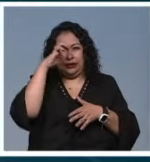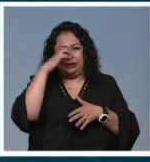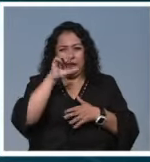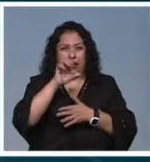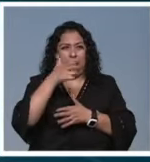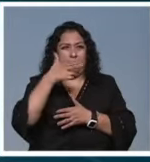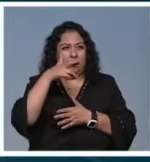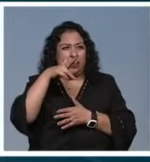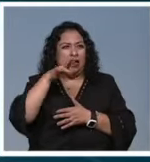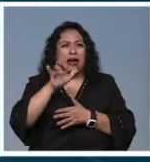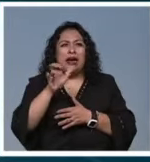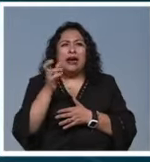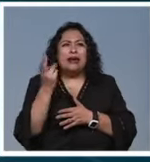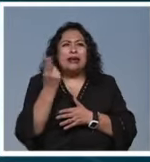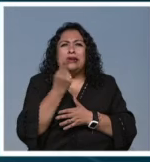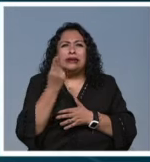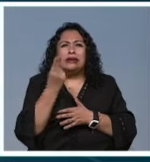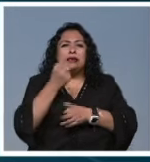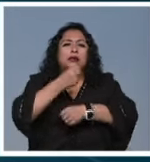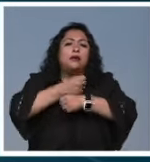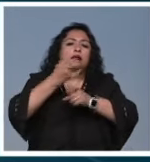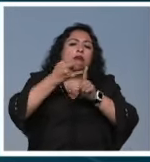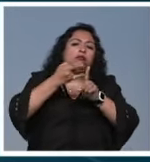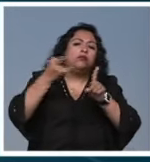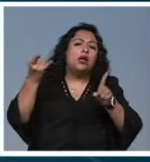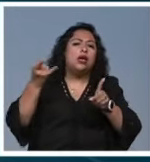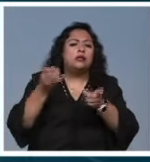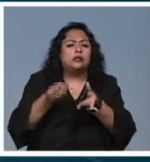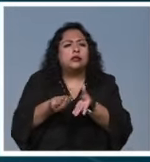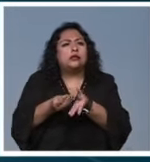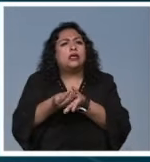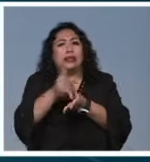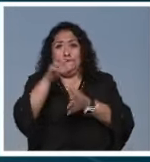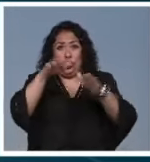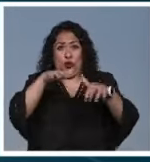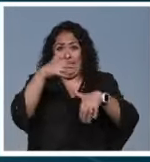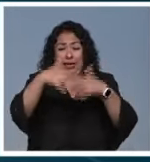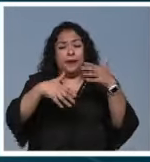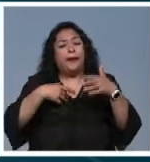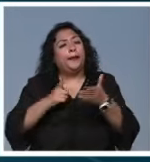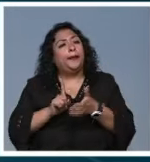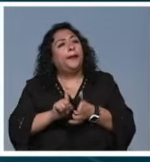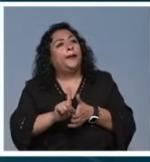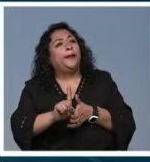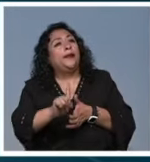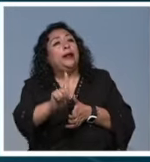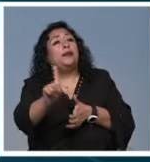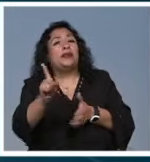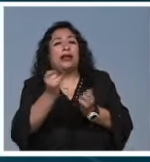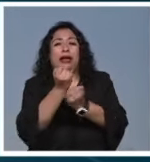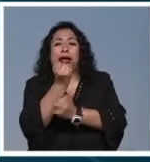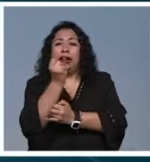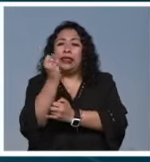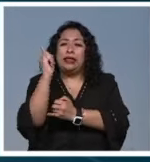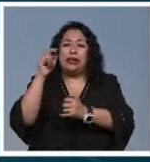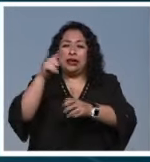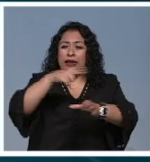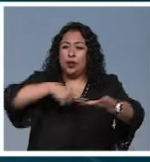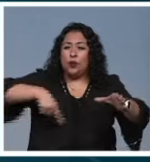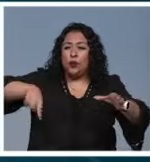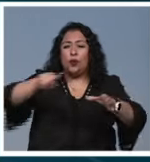Ameagari, no se necesita más que abrir una ventana o salir al exterior tras la lluvia. Los jardines japoneses, con sus estanques, puentes